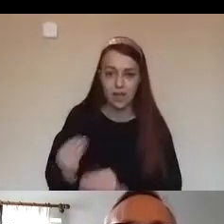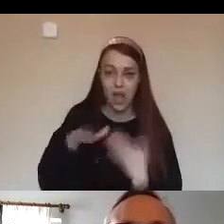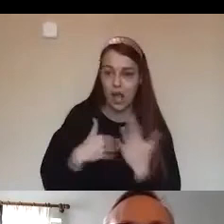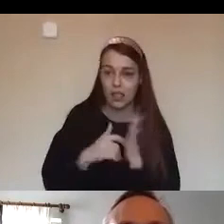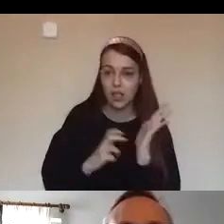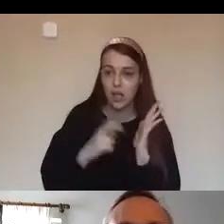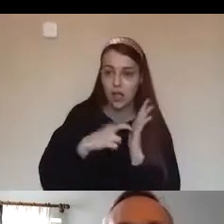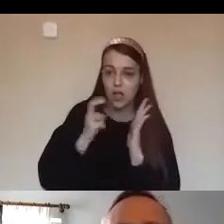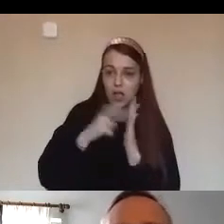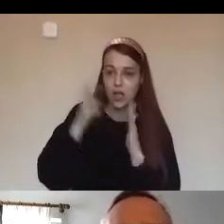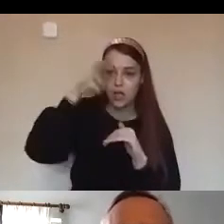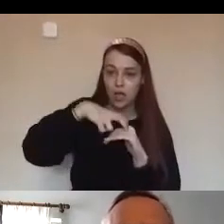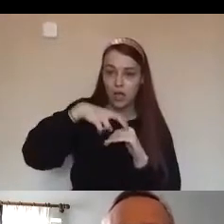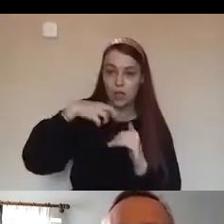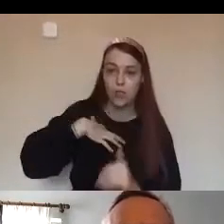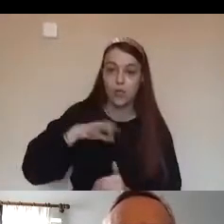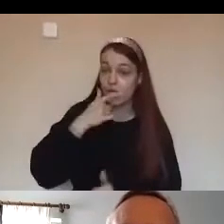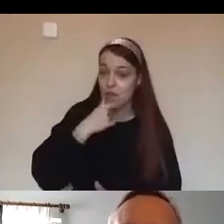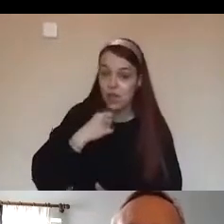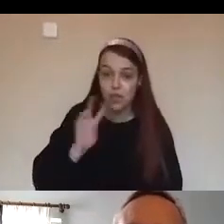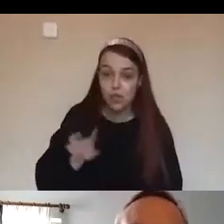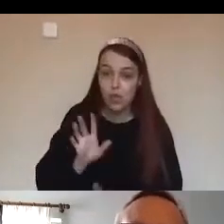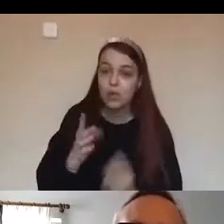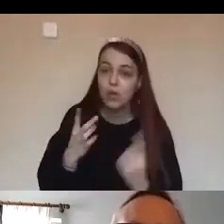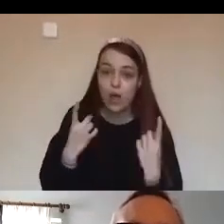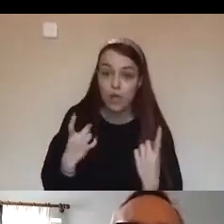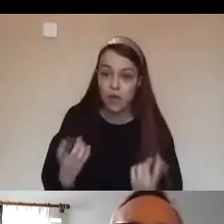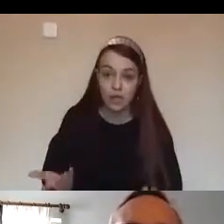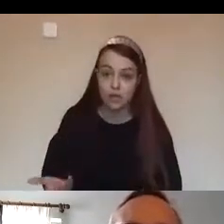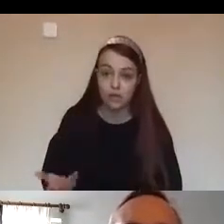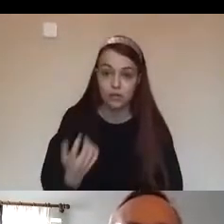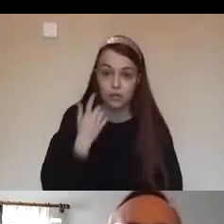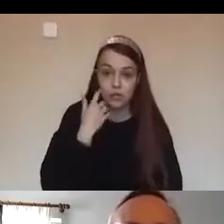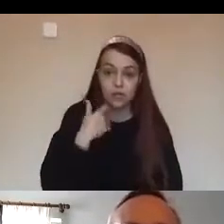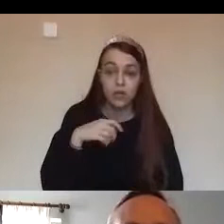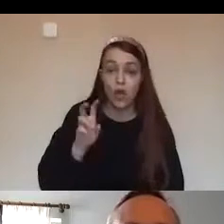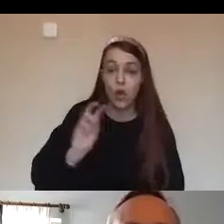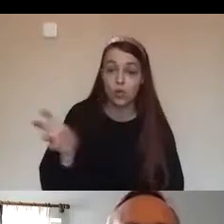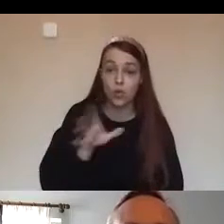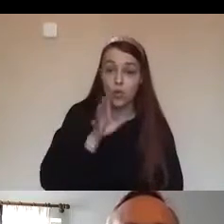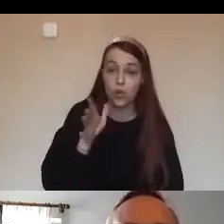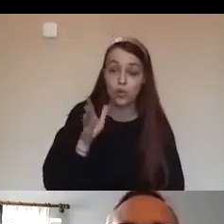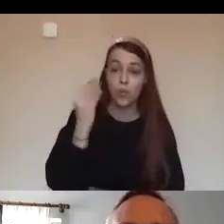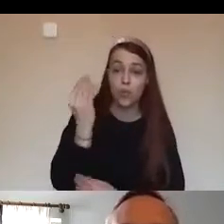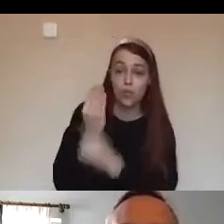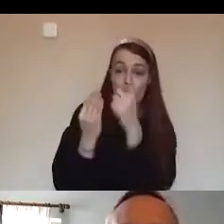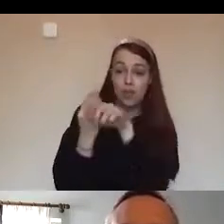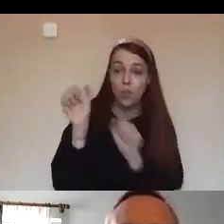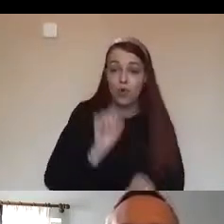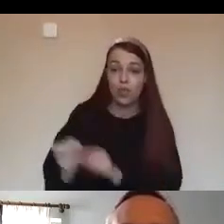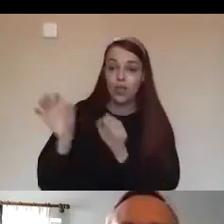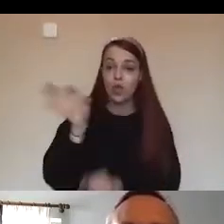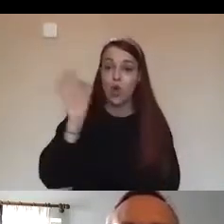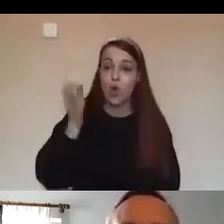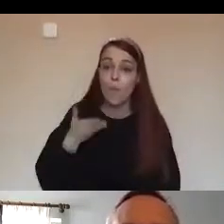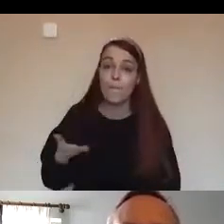No fue fácil, pero era necesario hacerlo. En otros casos, debido a la protección del monumento o a las demandas que tiene el